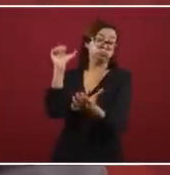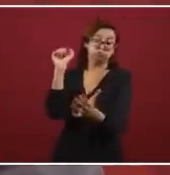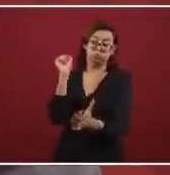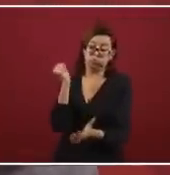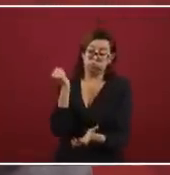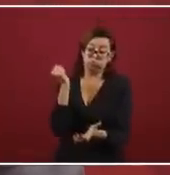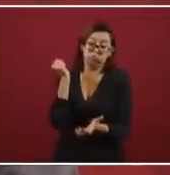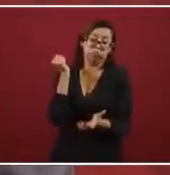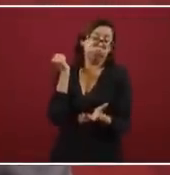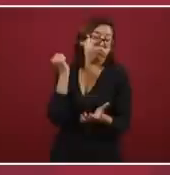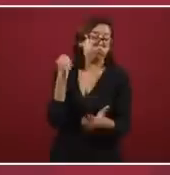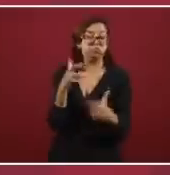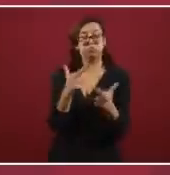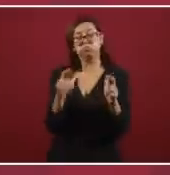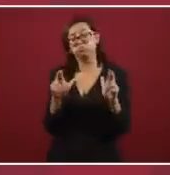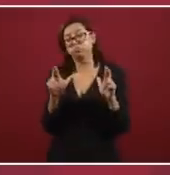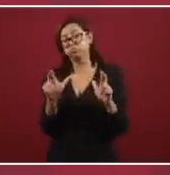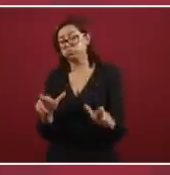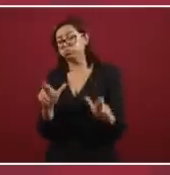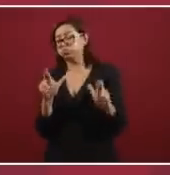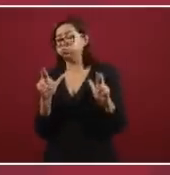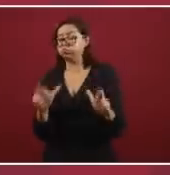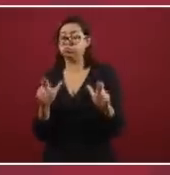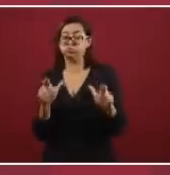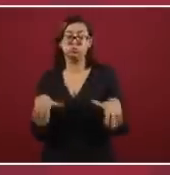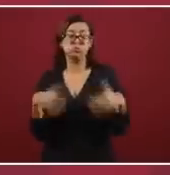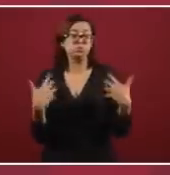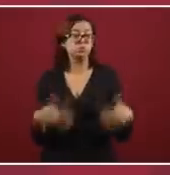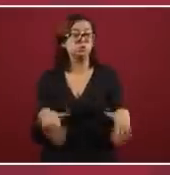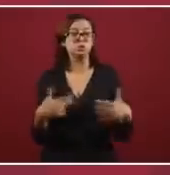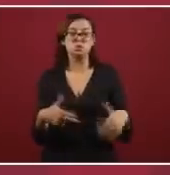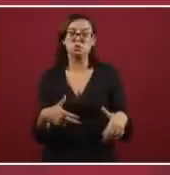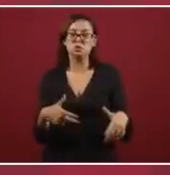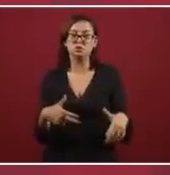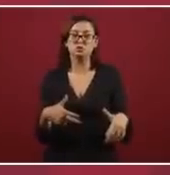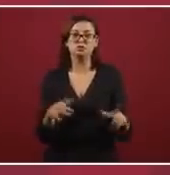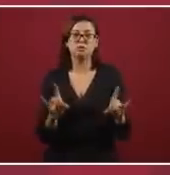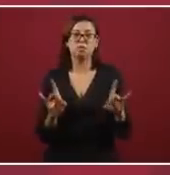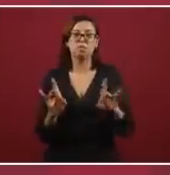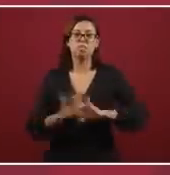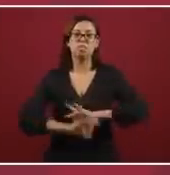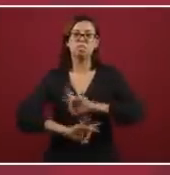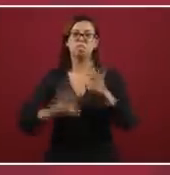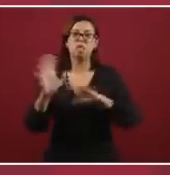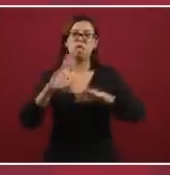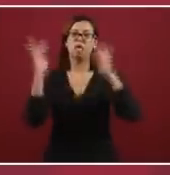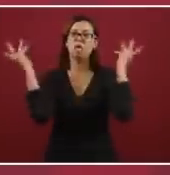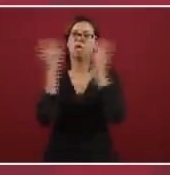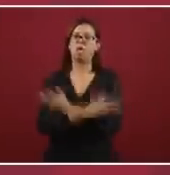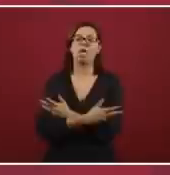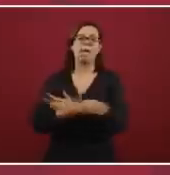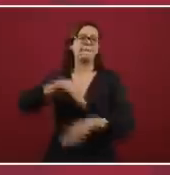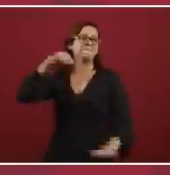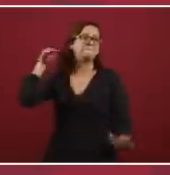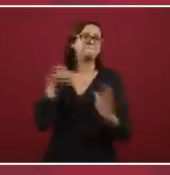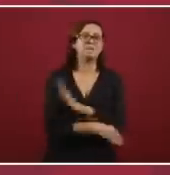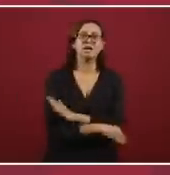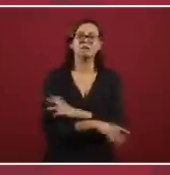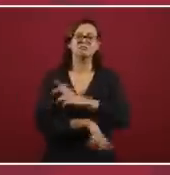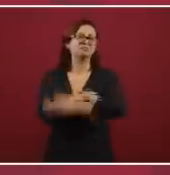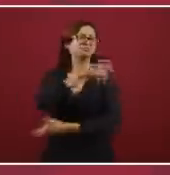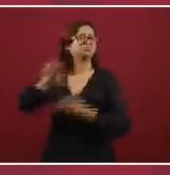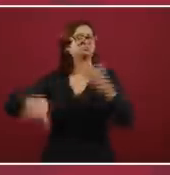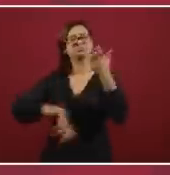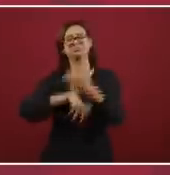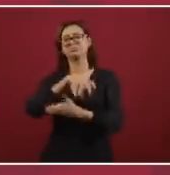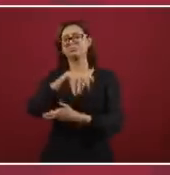apostó solo al petróleo, se caen los precios y se genera la crisis, o